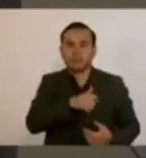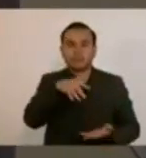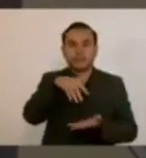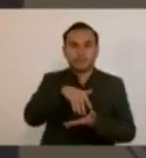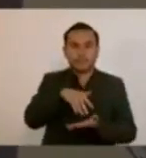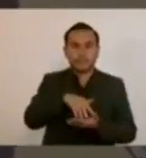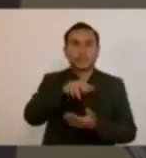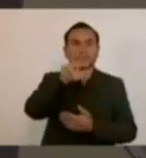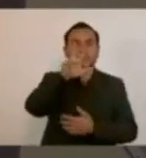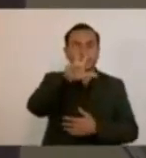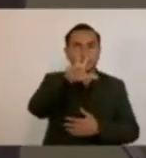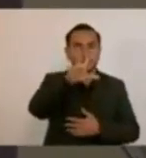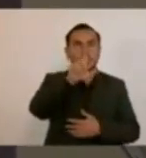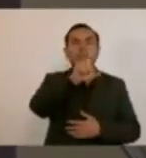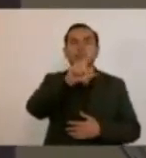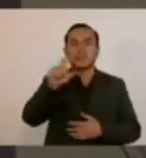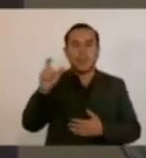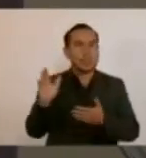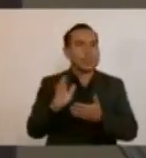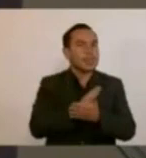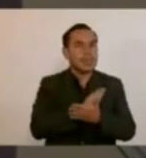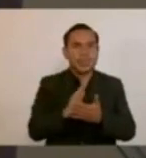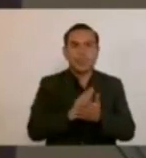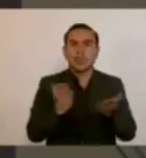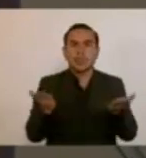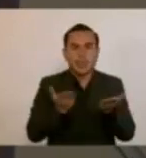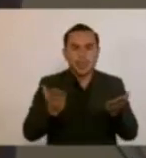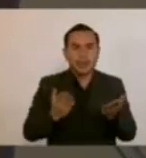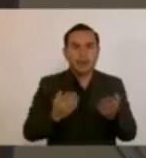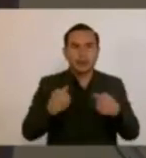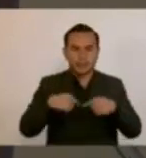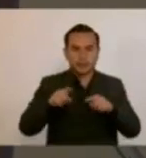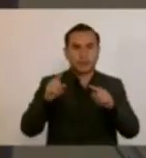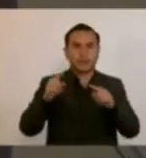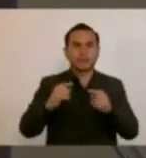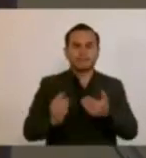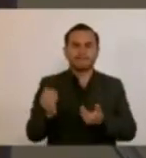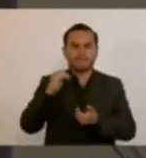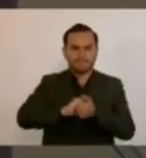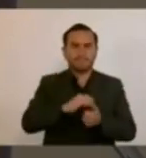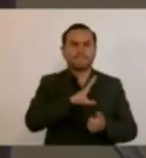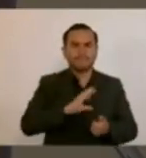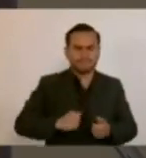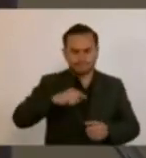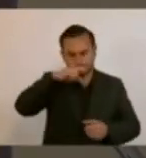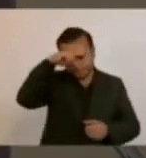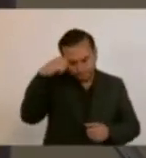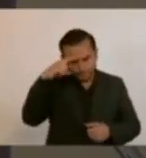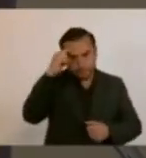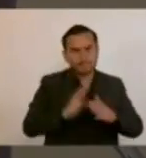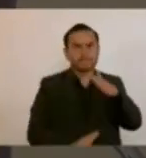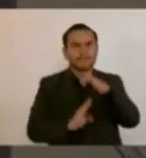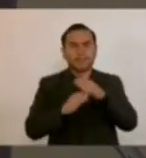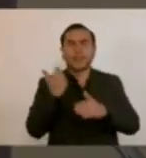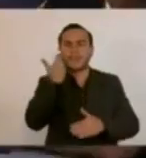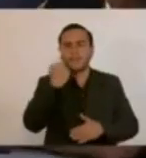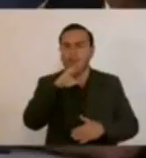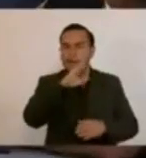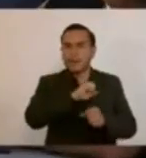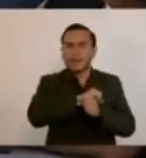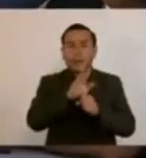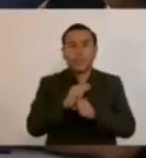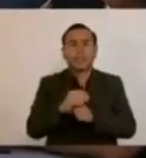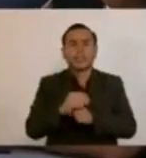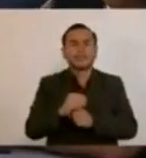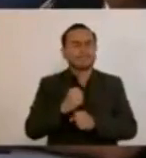3 semanas no hay elecciones, no va a pasar nada. Hay tiempo para los pleitos, ahorita es tiempo para unir nuestro país y trabajar en detener esta enfermedad. Estoy